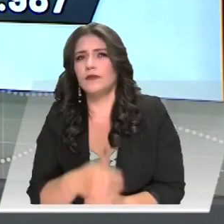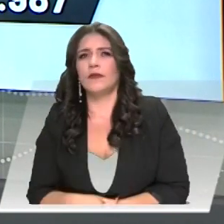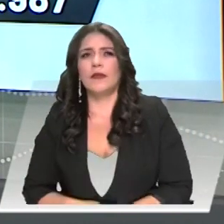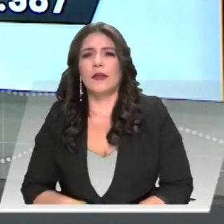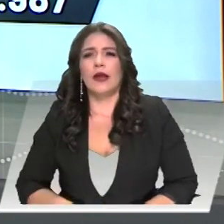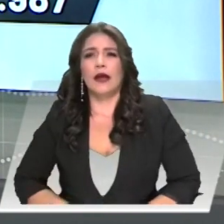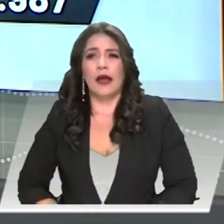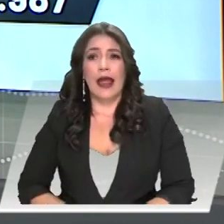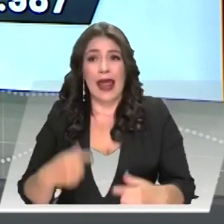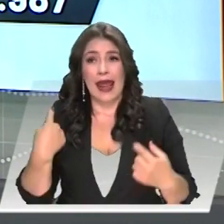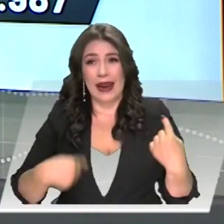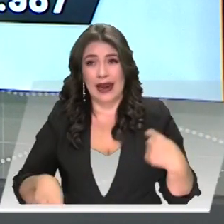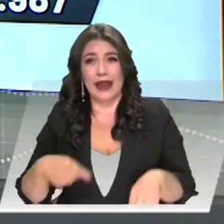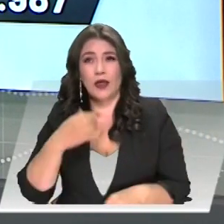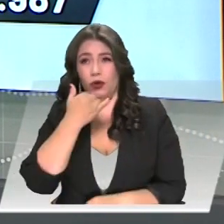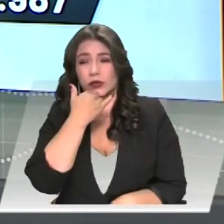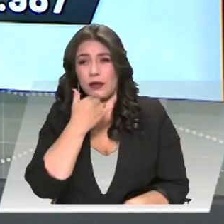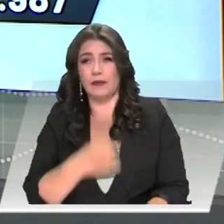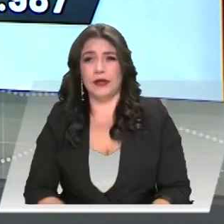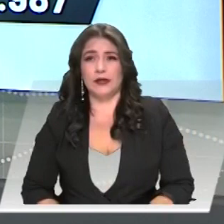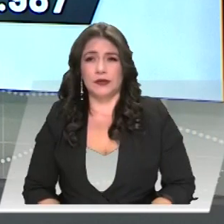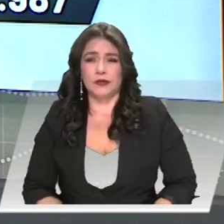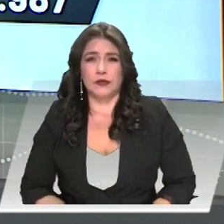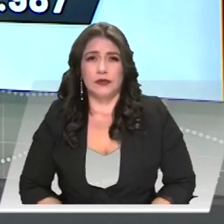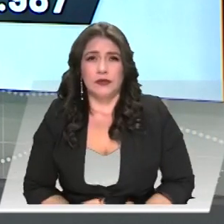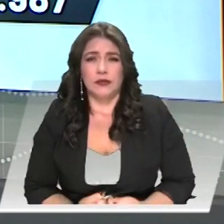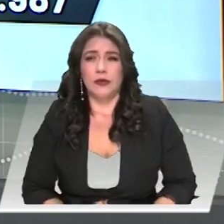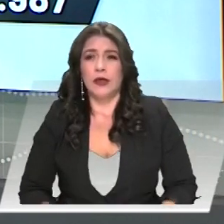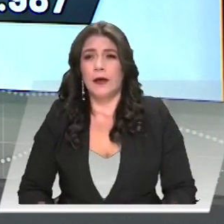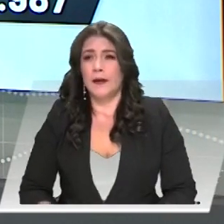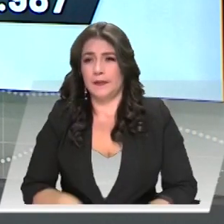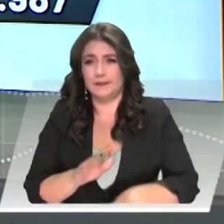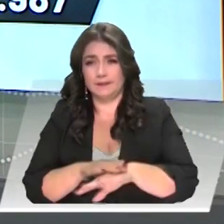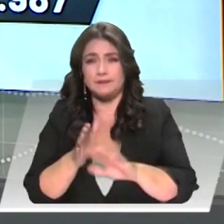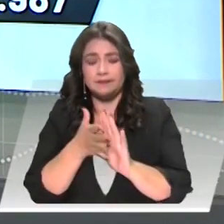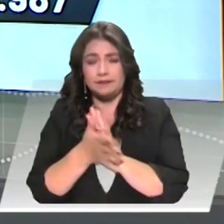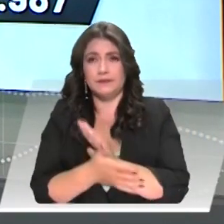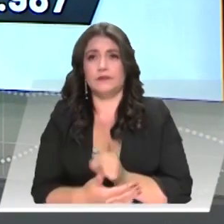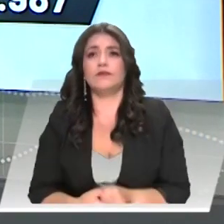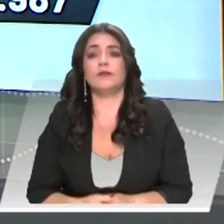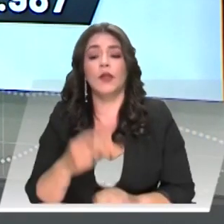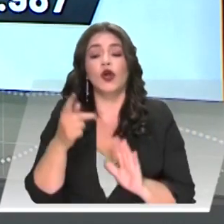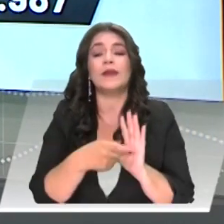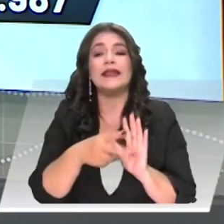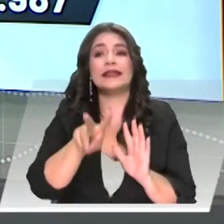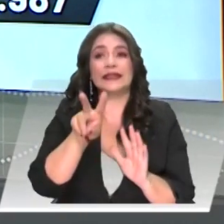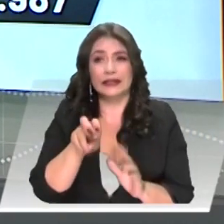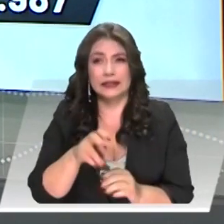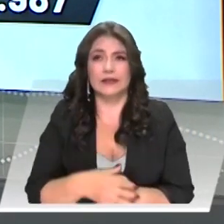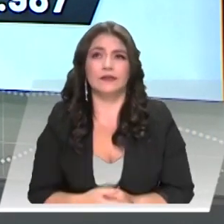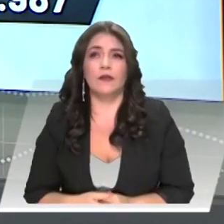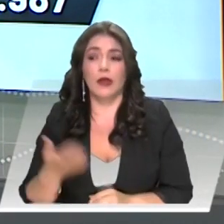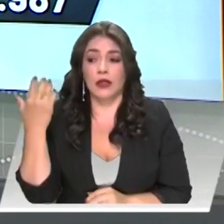en los siniestros viales en las vías del departamento de Antioquia. Comenzamos entonces con el 2017, cuando fueron